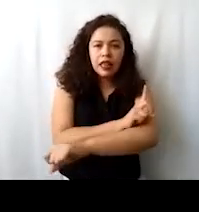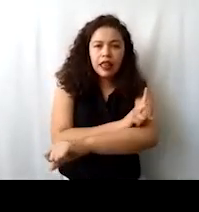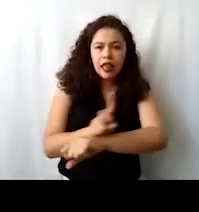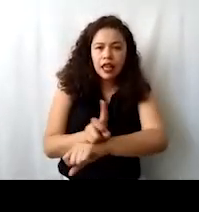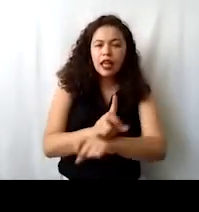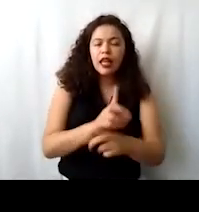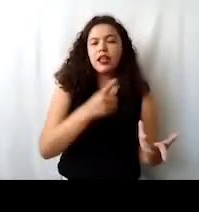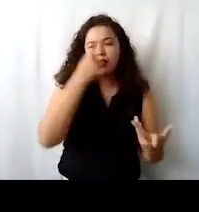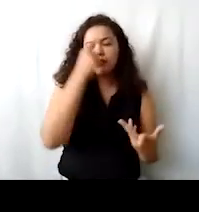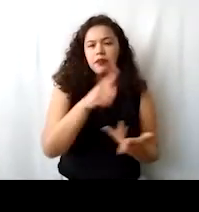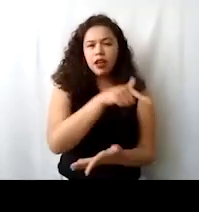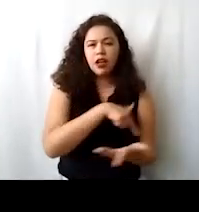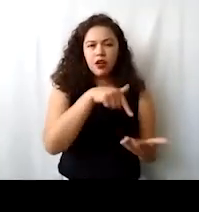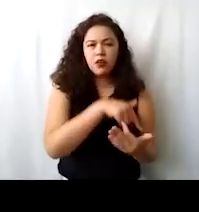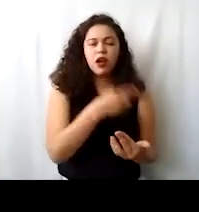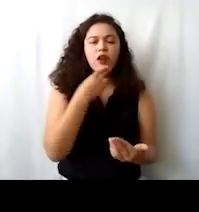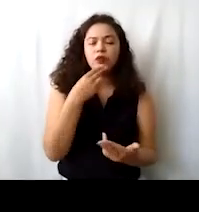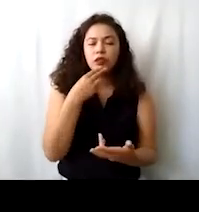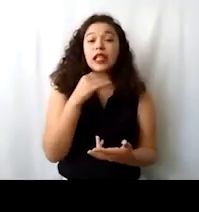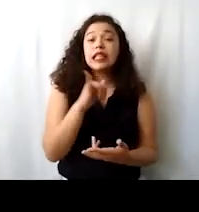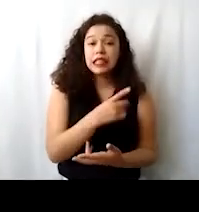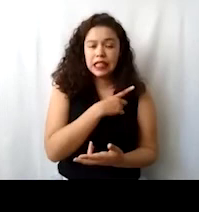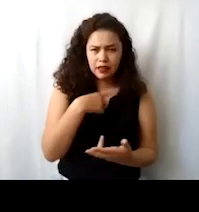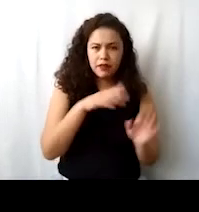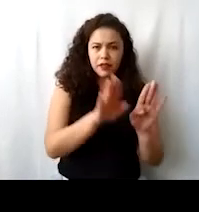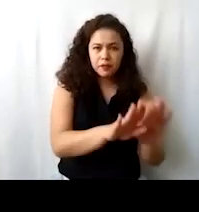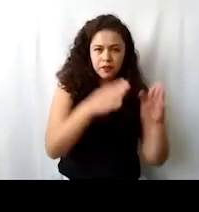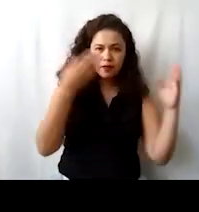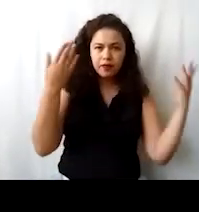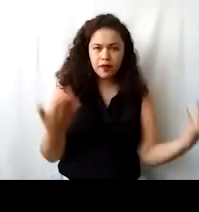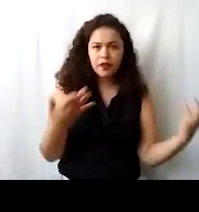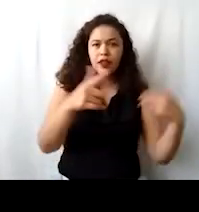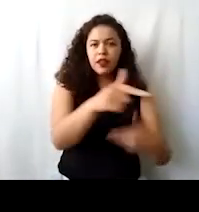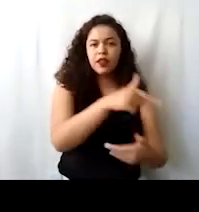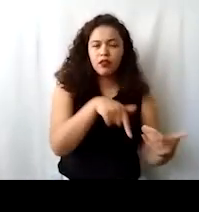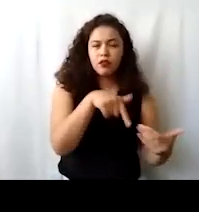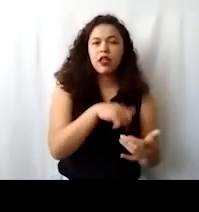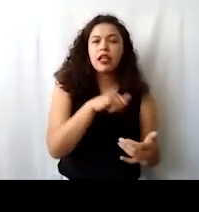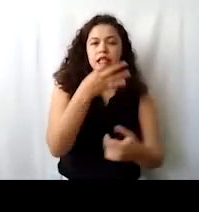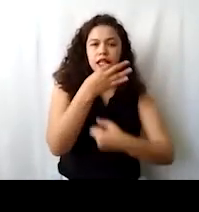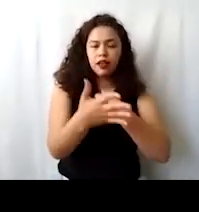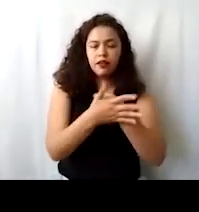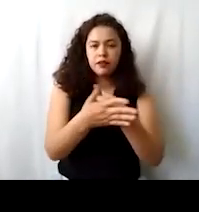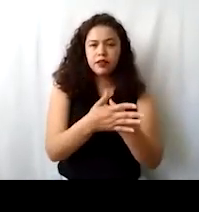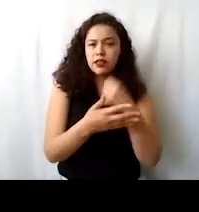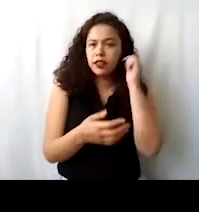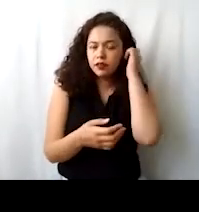establecimiento. Entonces, sí tenemos que tener una apertura del establecimiento, ¿sí? Para